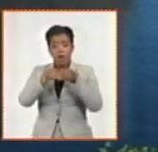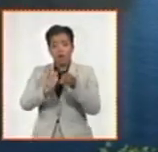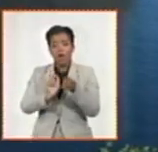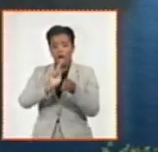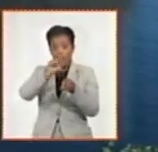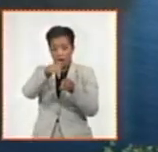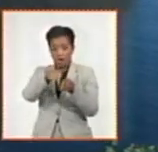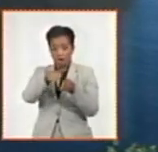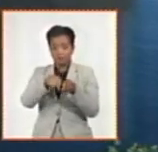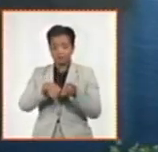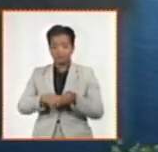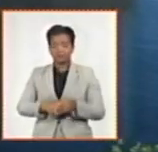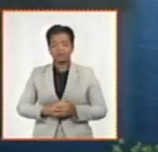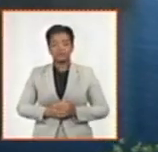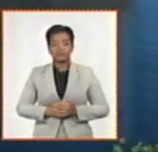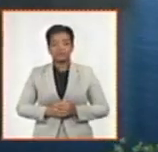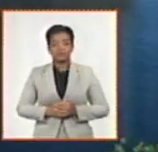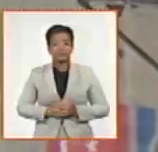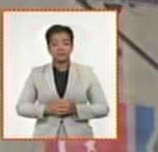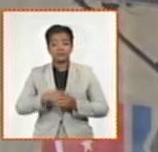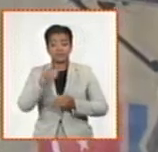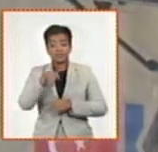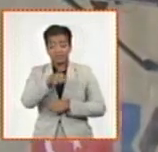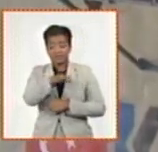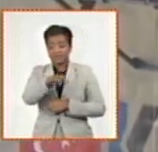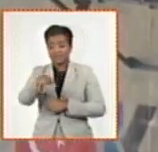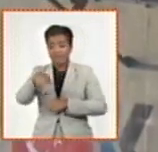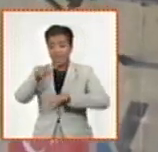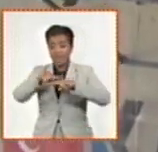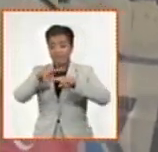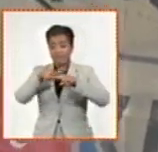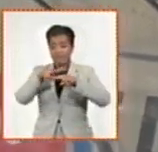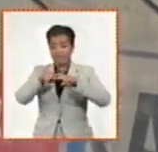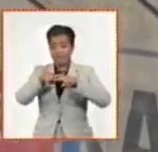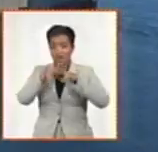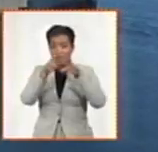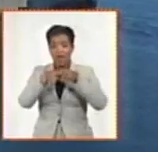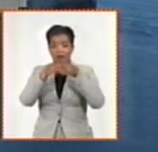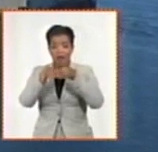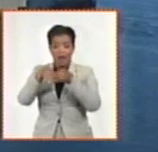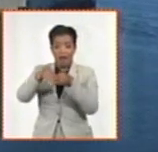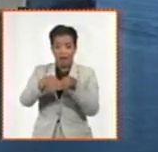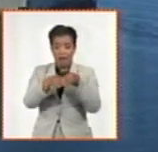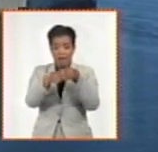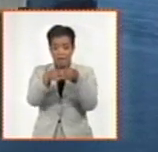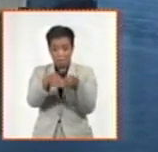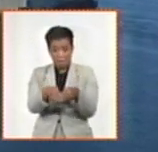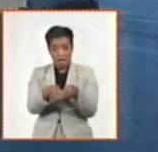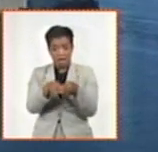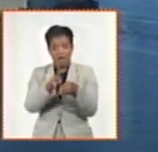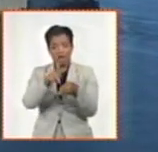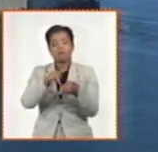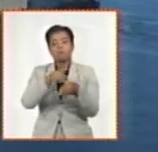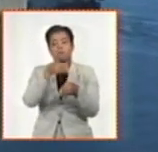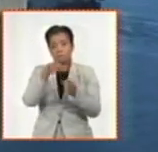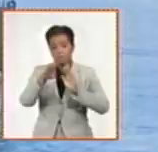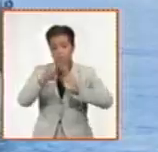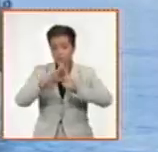autopropulsado. Tras la entrada en la bahía de La Habana, la central flotante cumplirá un programa